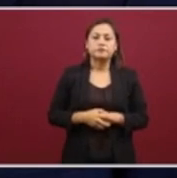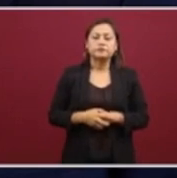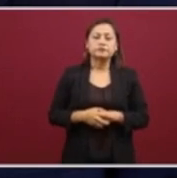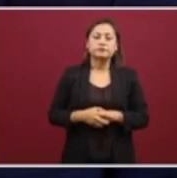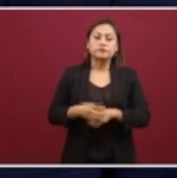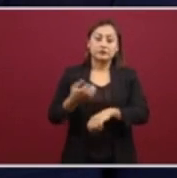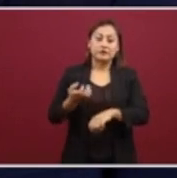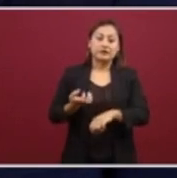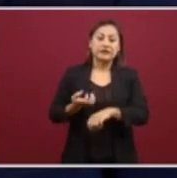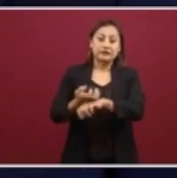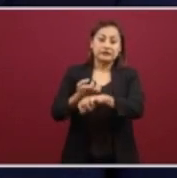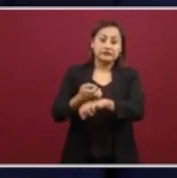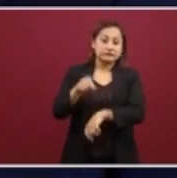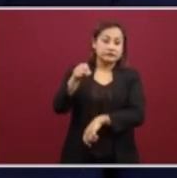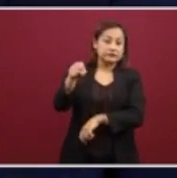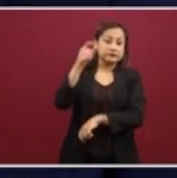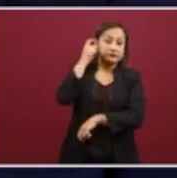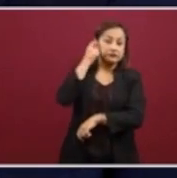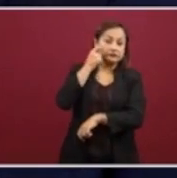duele decirlo,